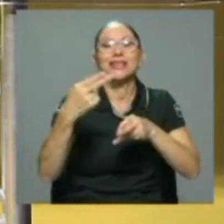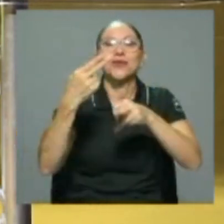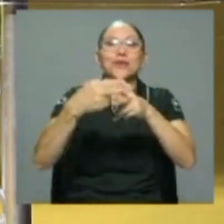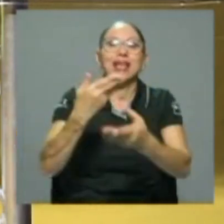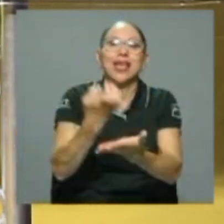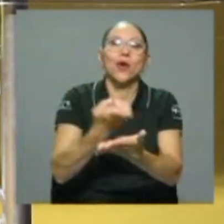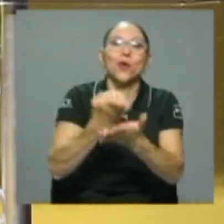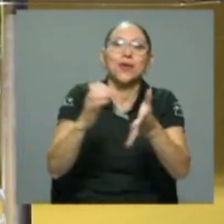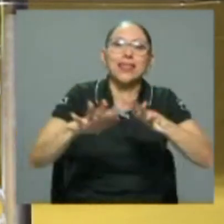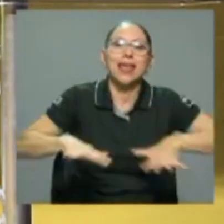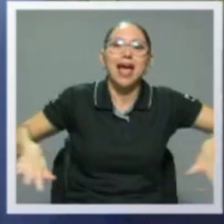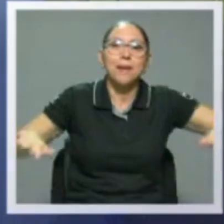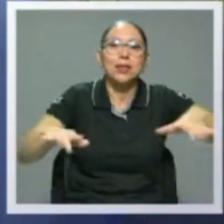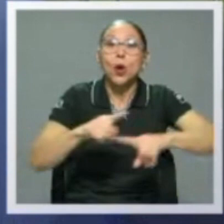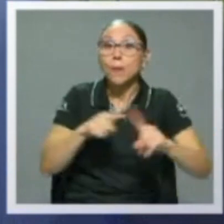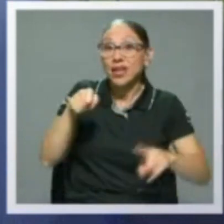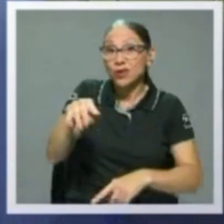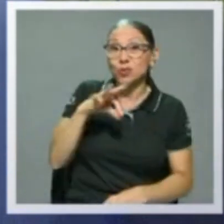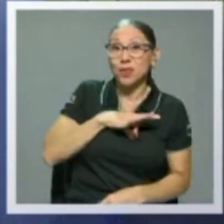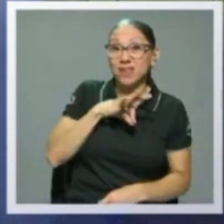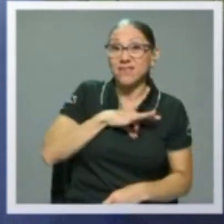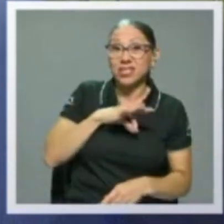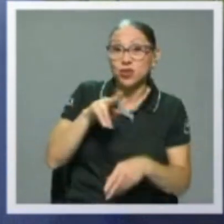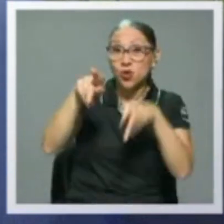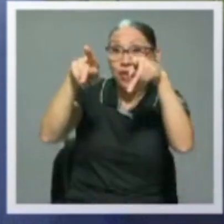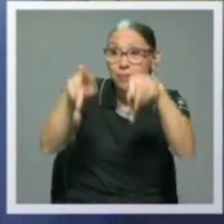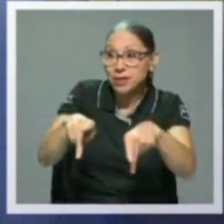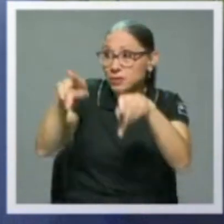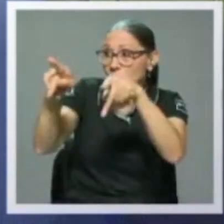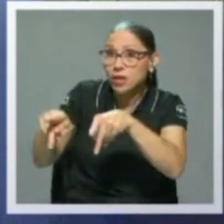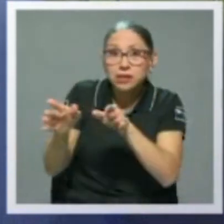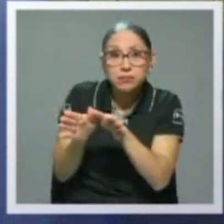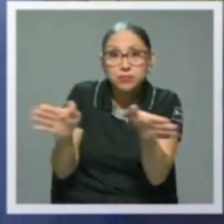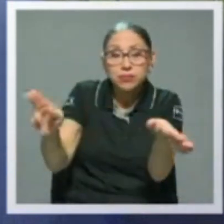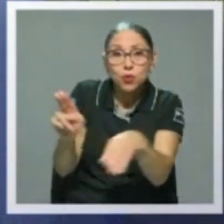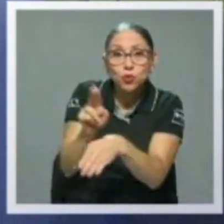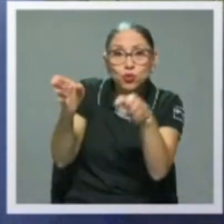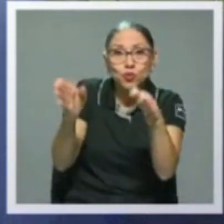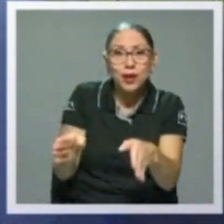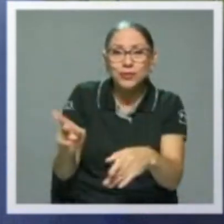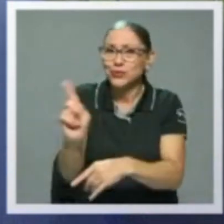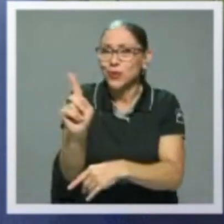todo queda en beneficio de los prestadores de los servicios. Bueno,